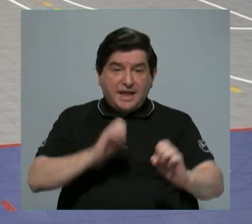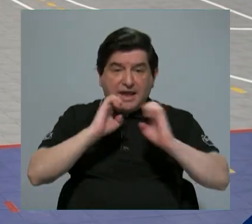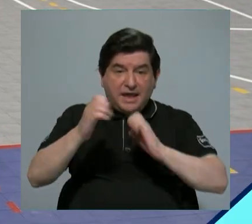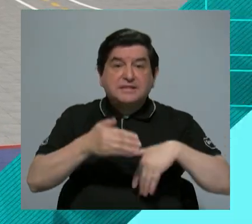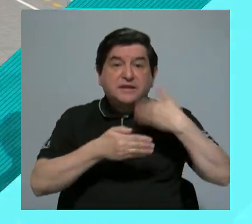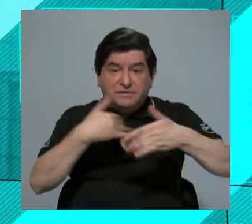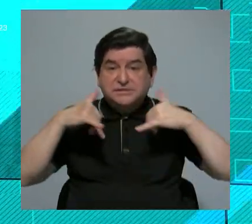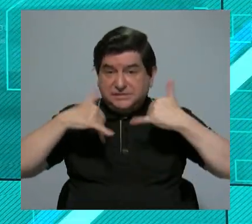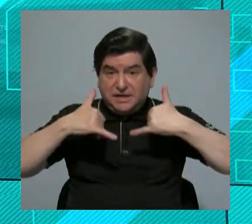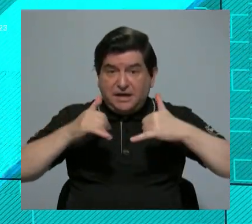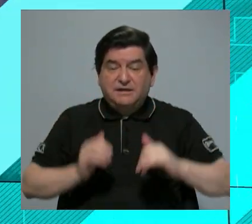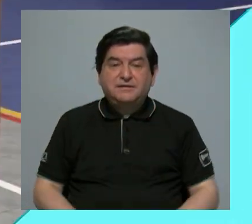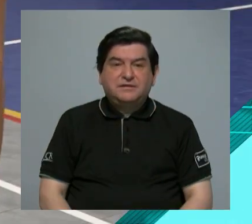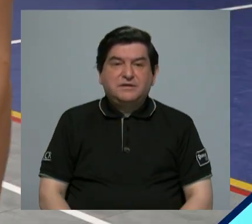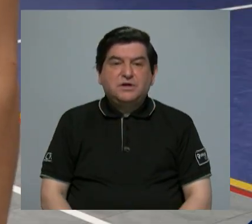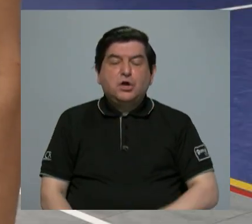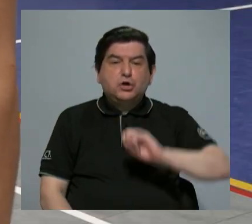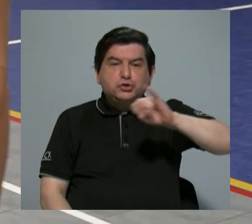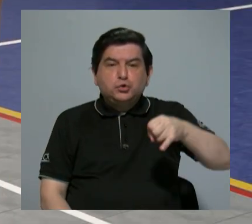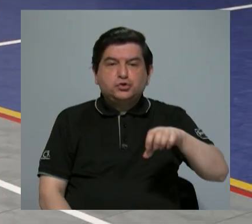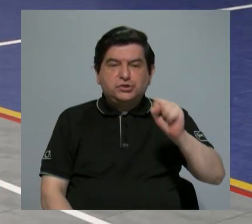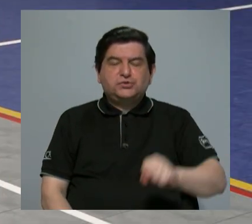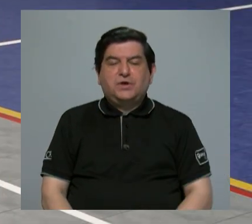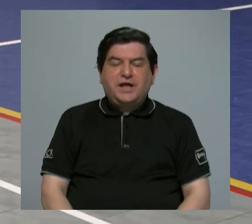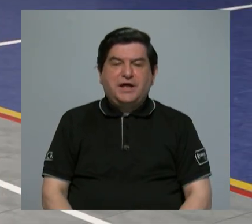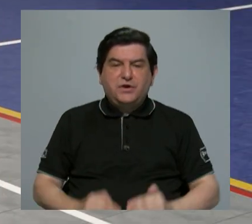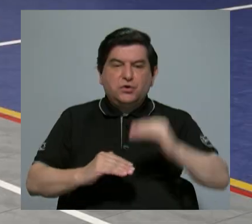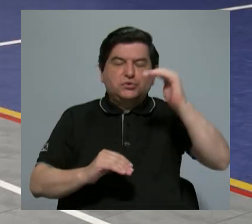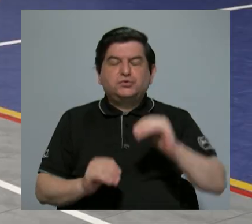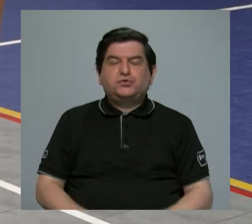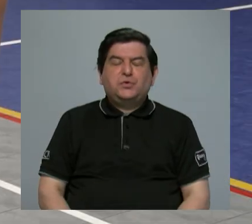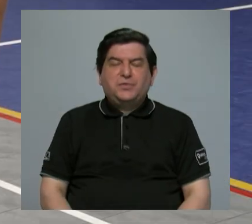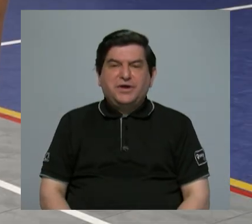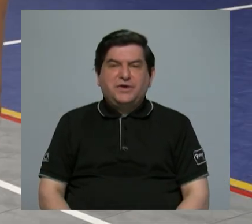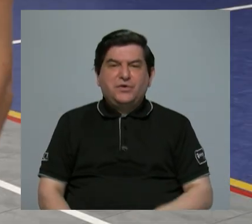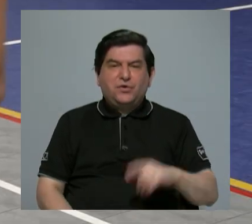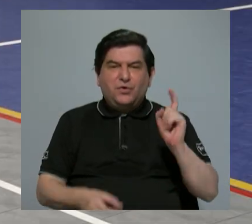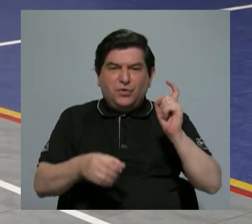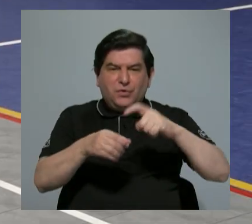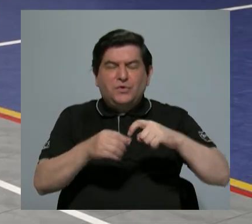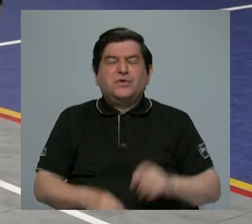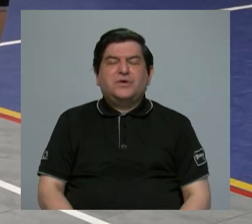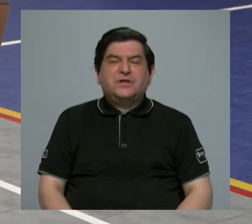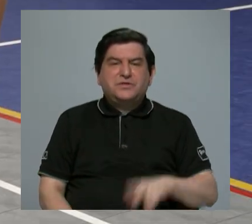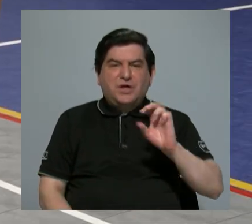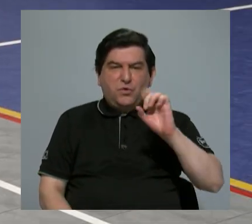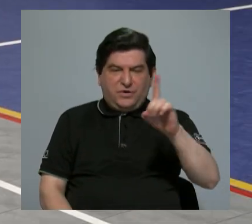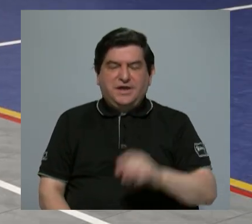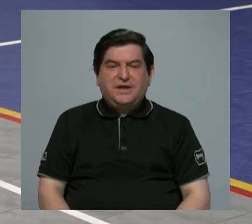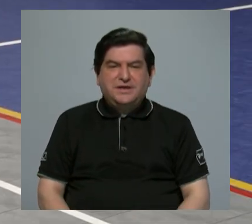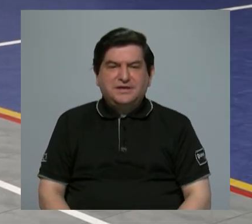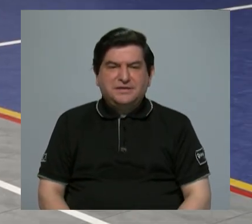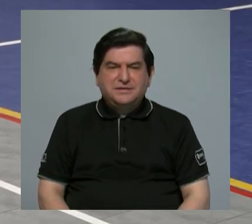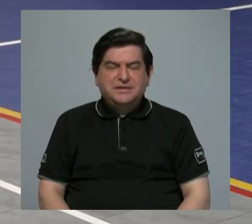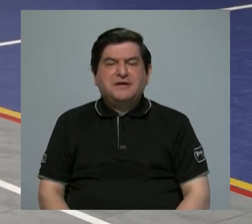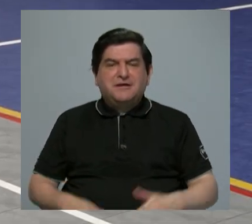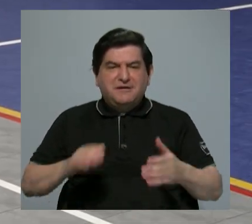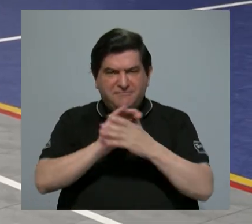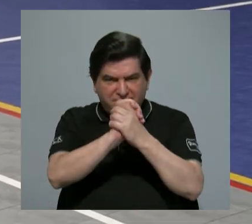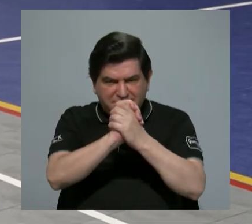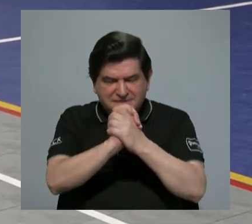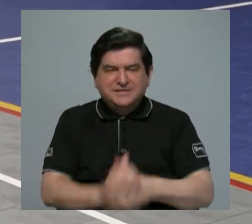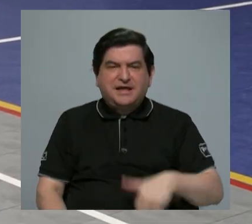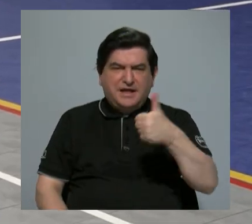Veamos la entrevista post partido. Estamos con Justin Solano, máximo anotador del encuentro del equipo de la UNED. Justin, muchas felicidades por la victoria. ¿Cómo se